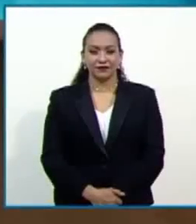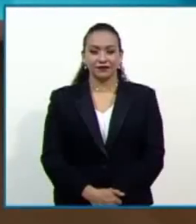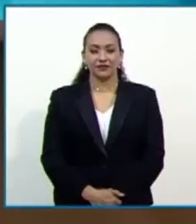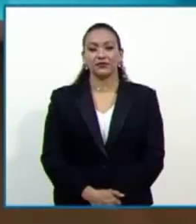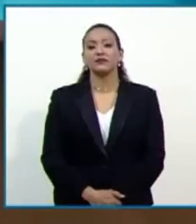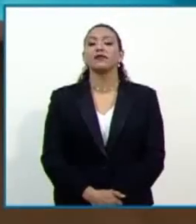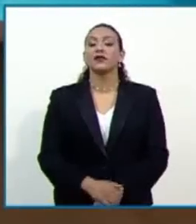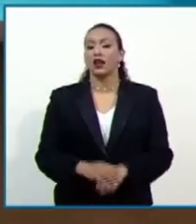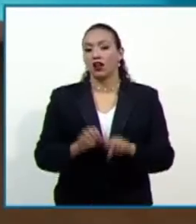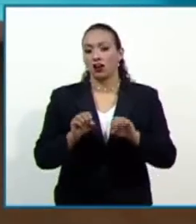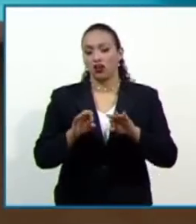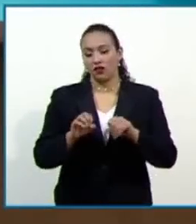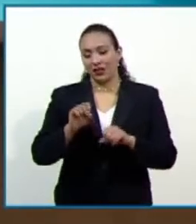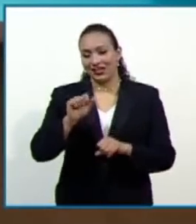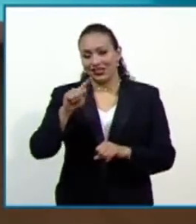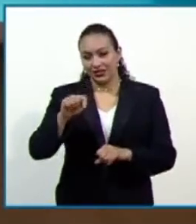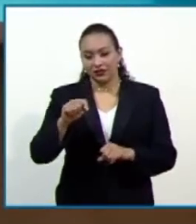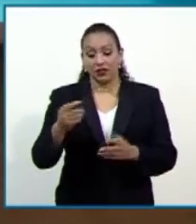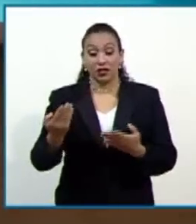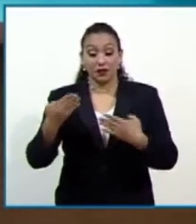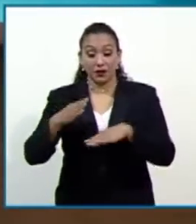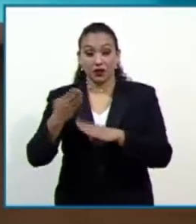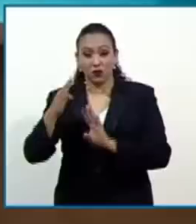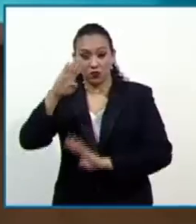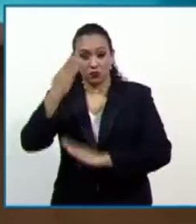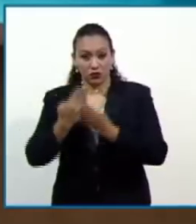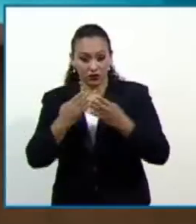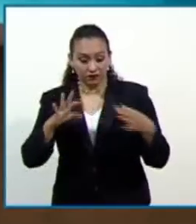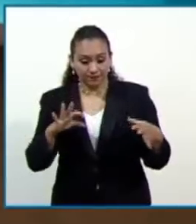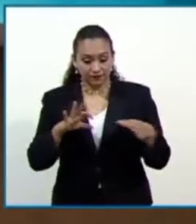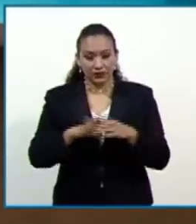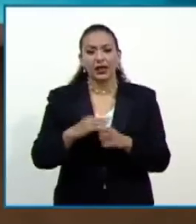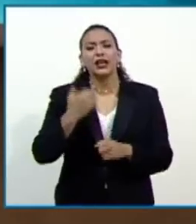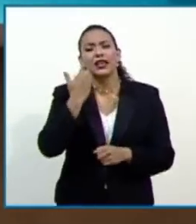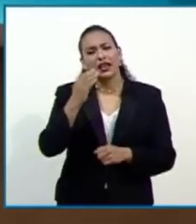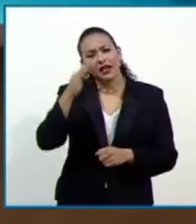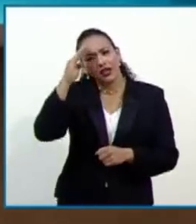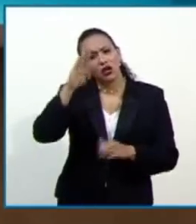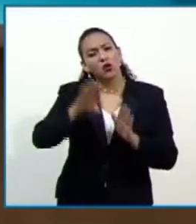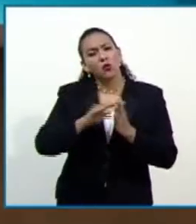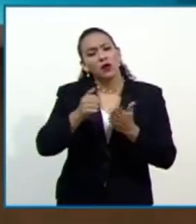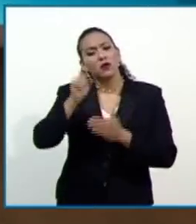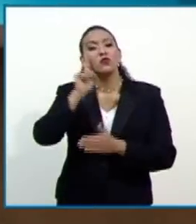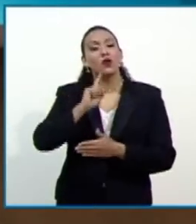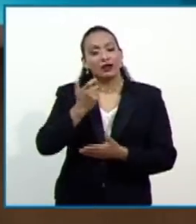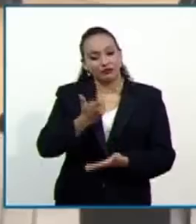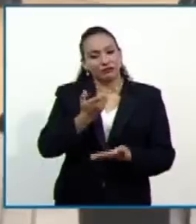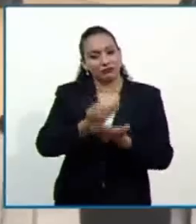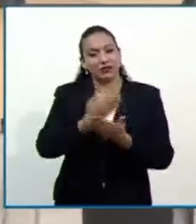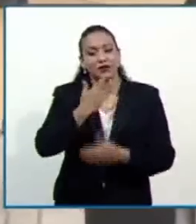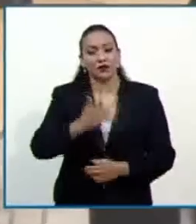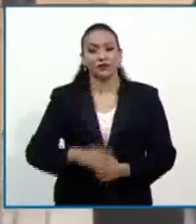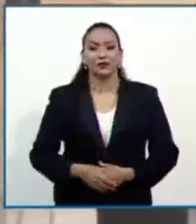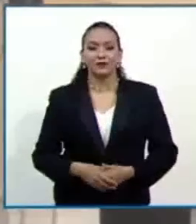La Secretaría de Hacienda y el Banco Mundial buscan impulsar la inclusión financiera de las mujeres.